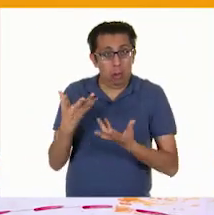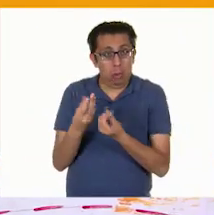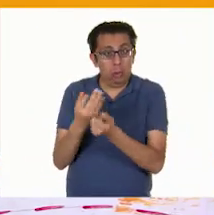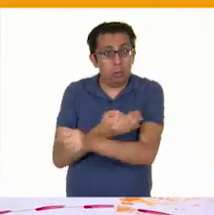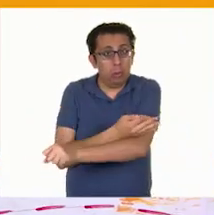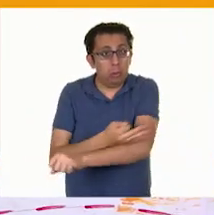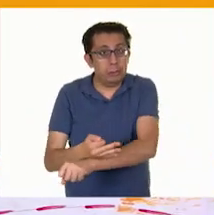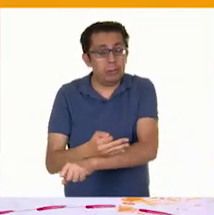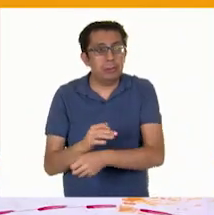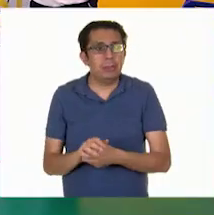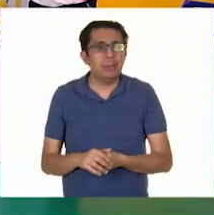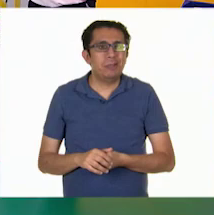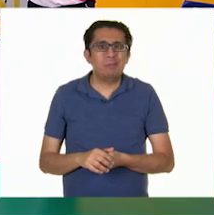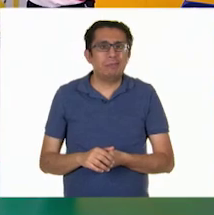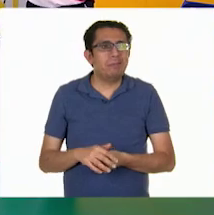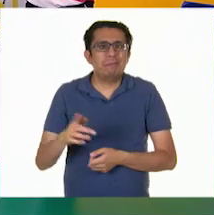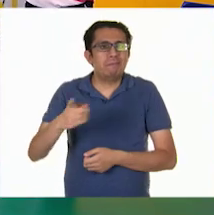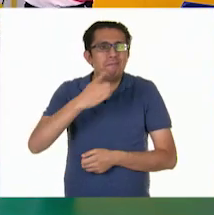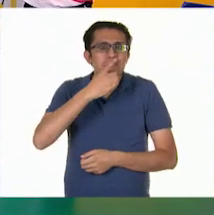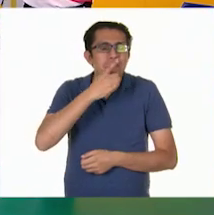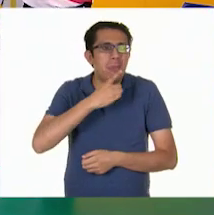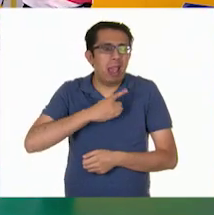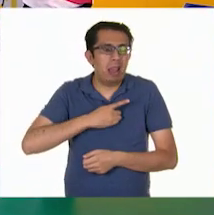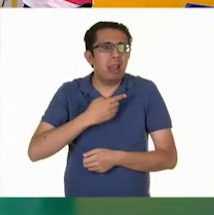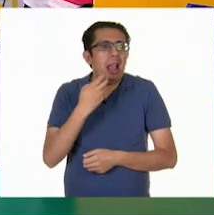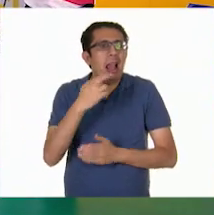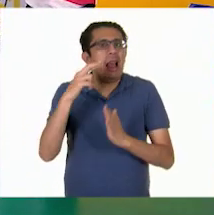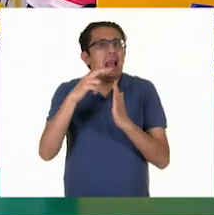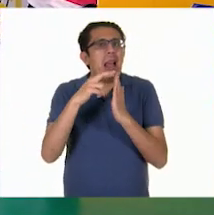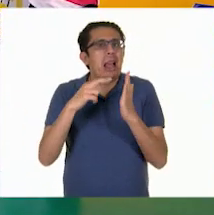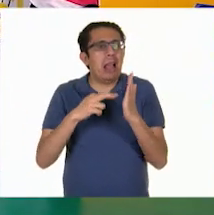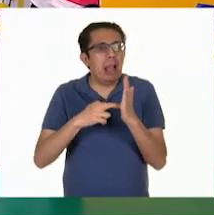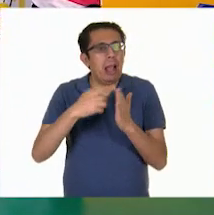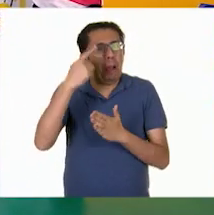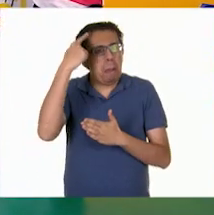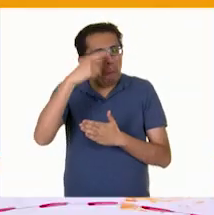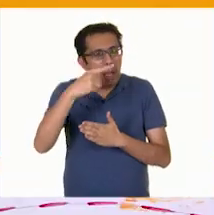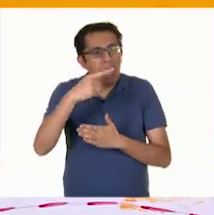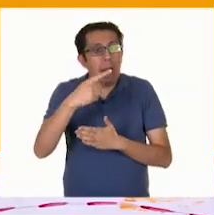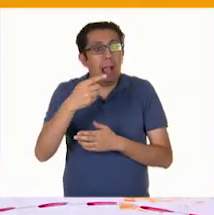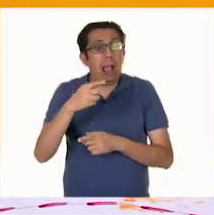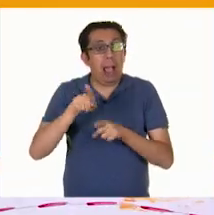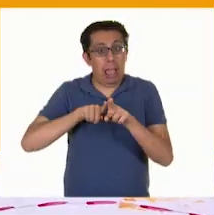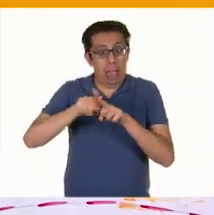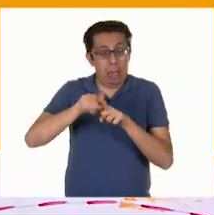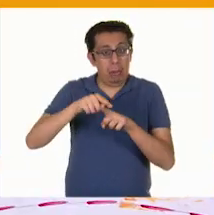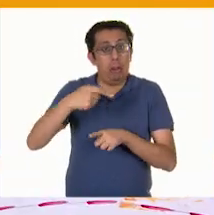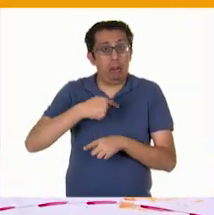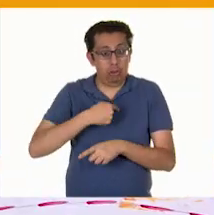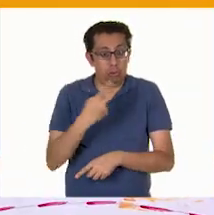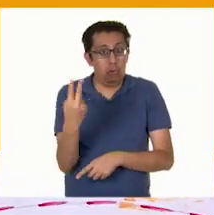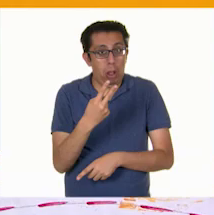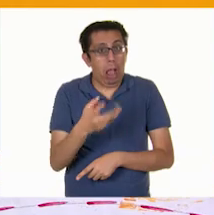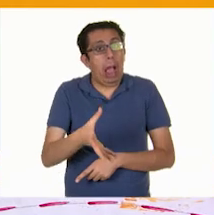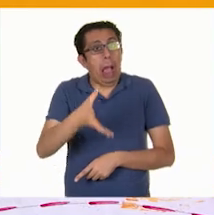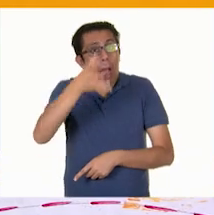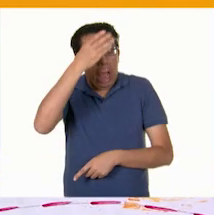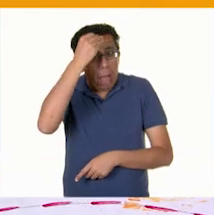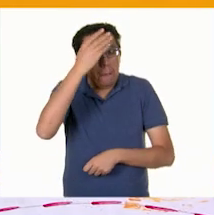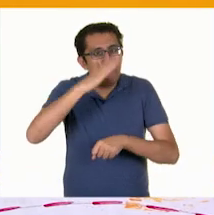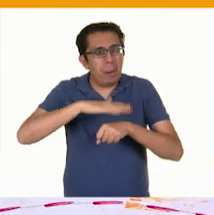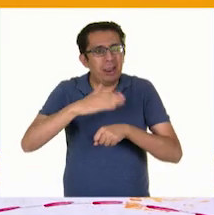familia? Pues nos dijeron que es para que mi hermano y yo estudiemos y aprendamos mucho, pero ay, se me hace